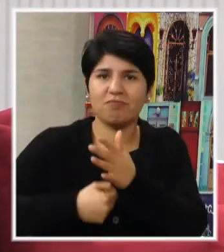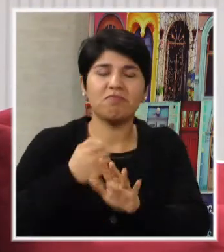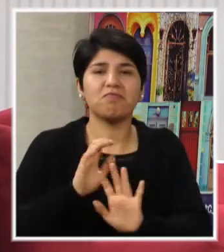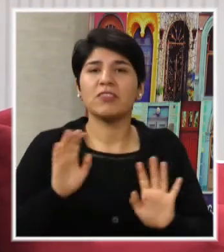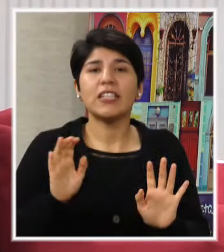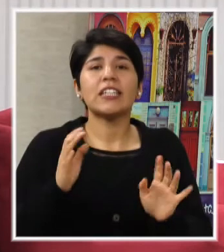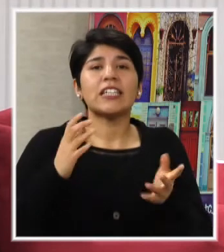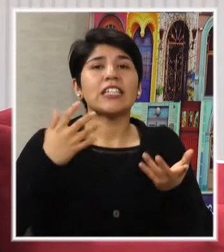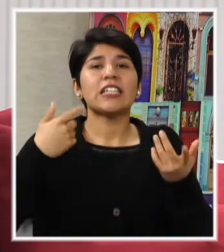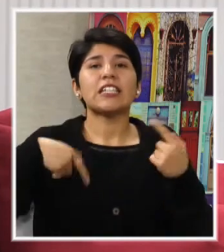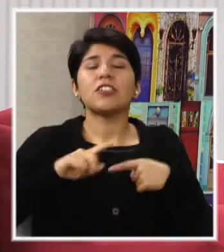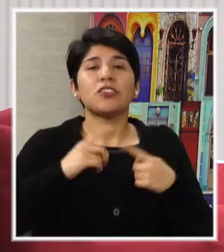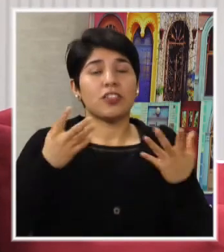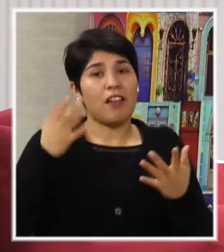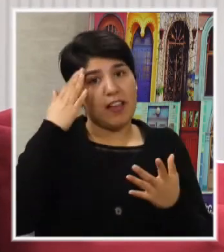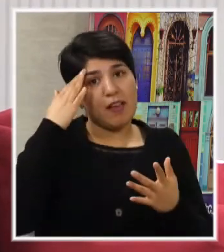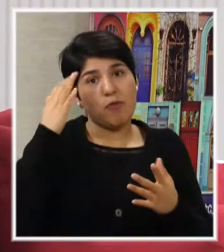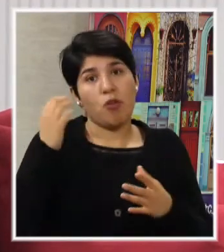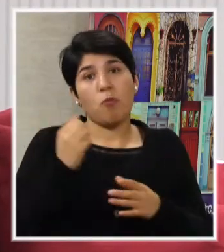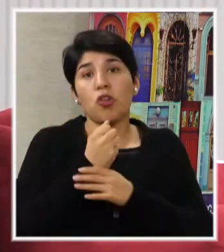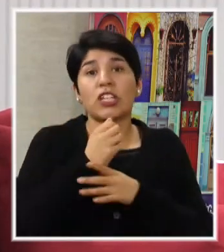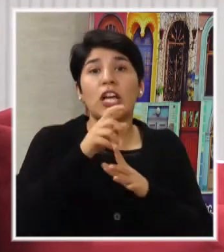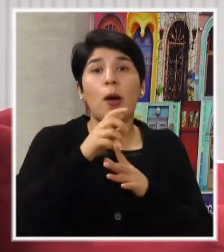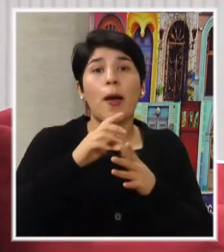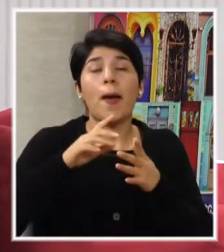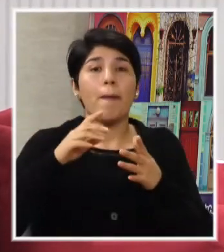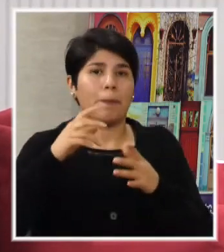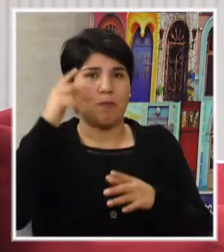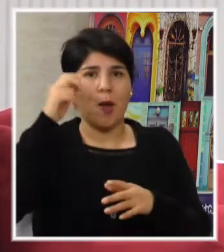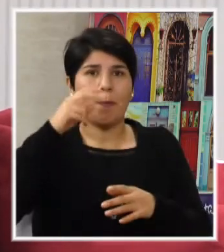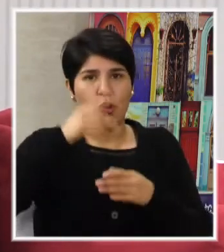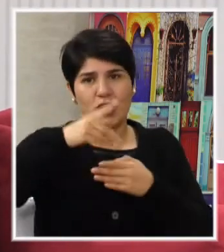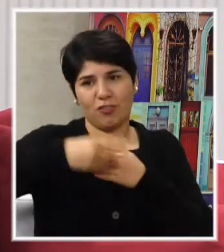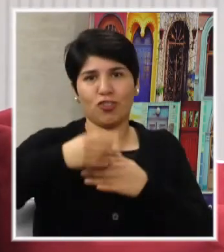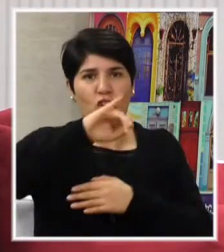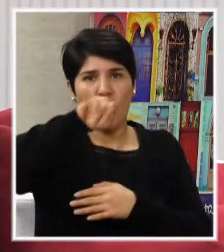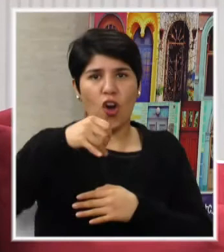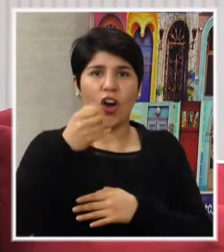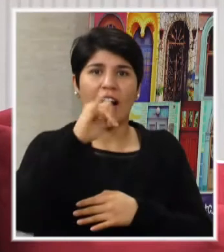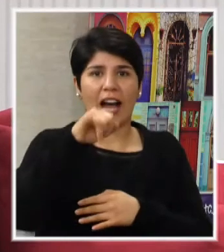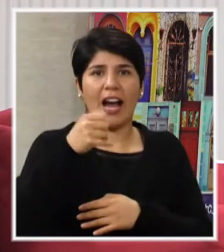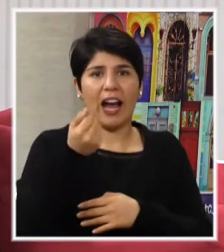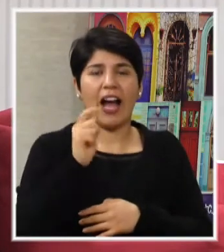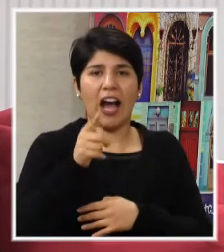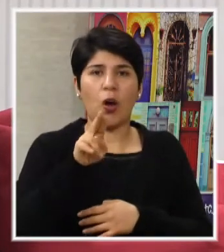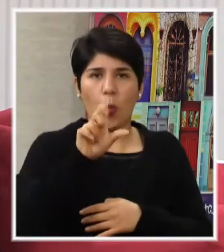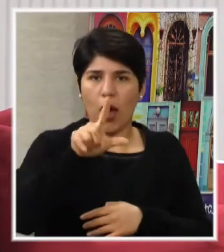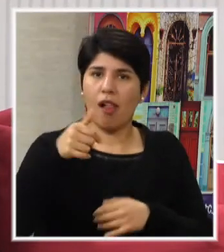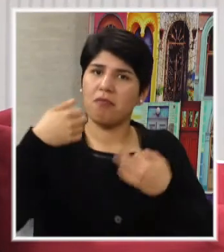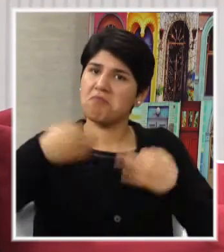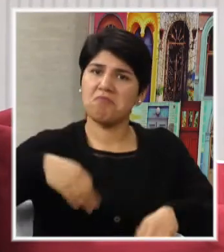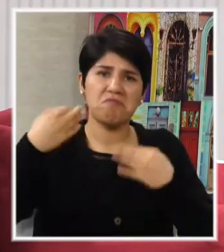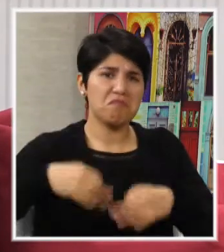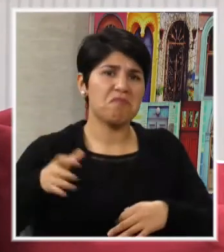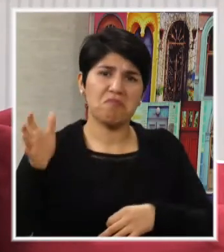qué el famoso proyecto de huawei que tuvo la verdad que llegó a toda la población a